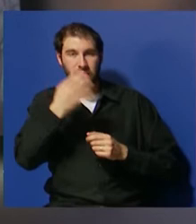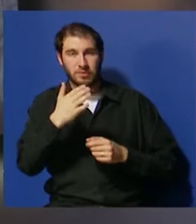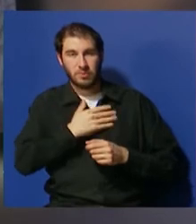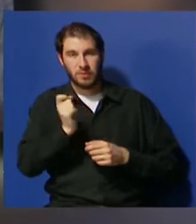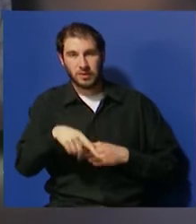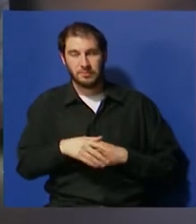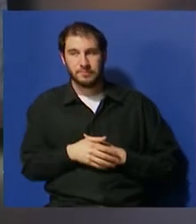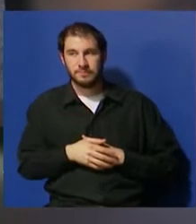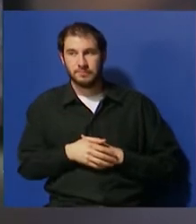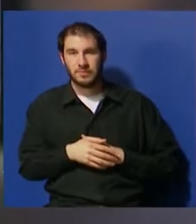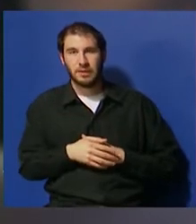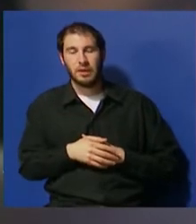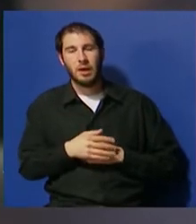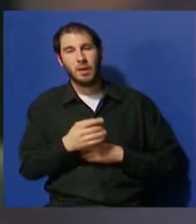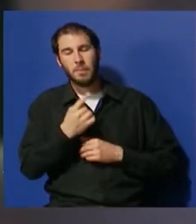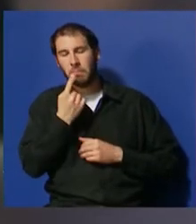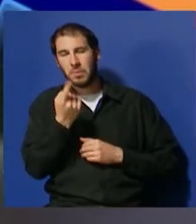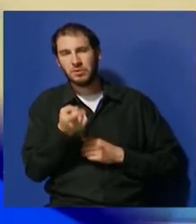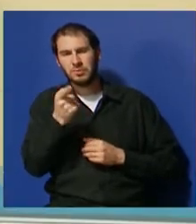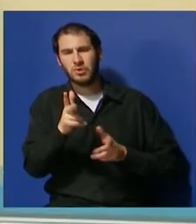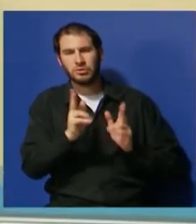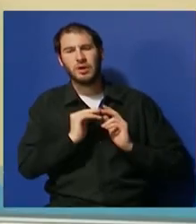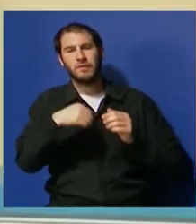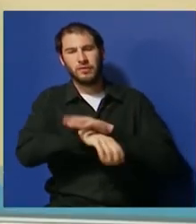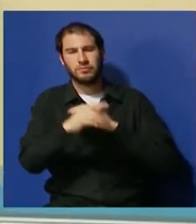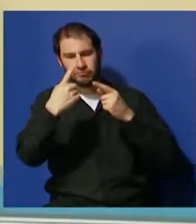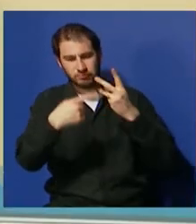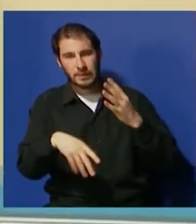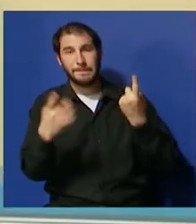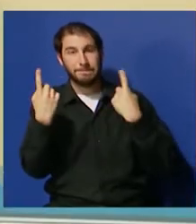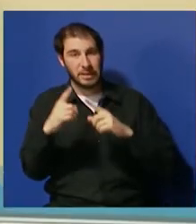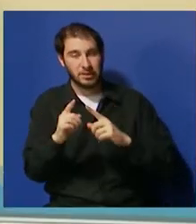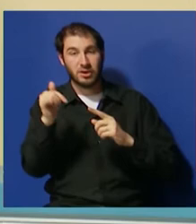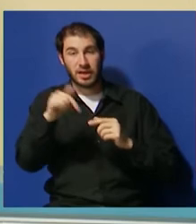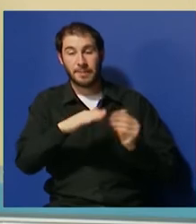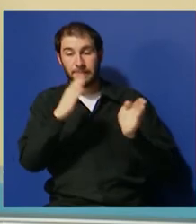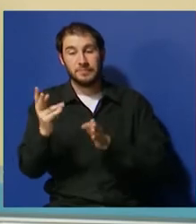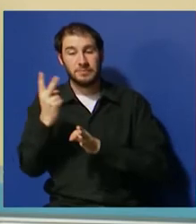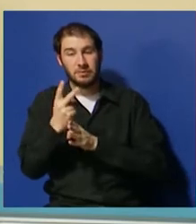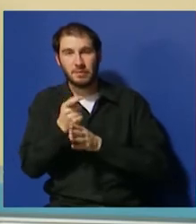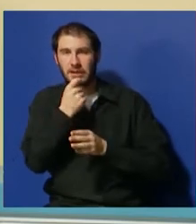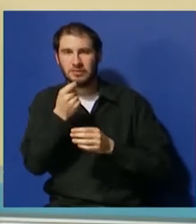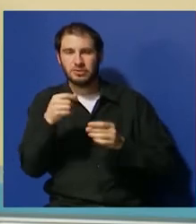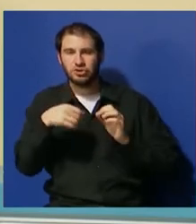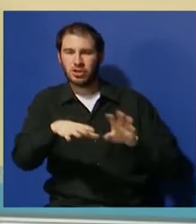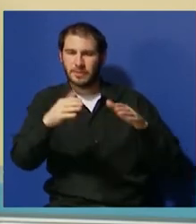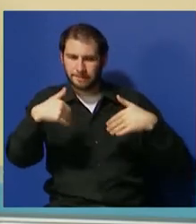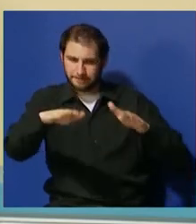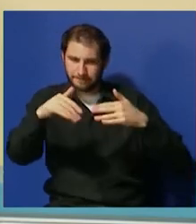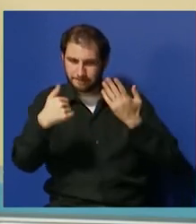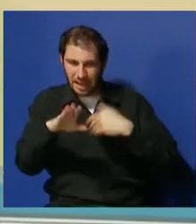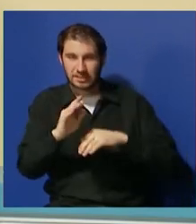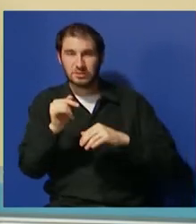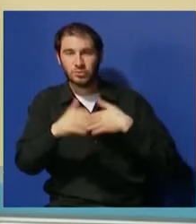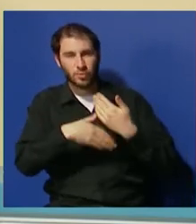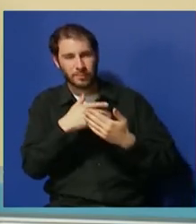esto. Te quería preguntar puntualmente, porque decías, se habla de fútbol todo, pero me parece que en esta segunda edición es como que se soltaron un poquito más y